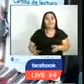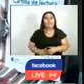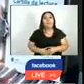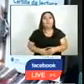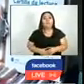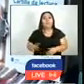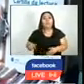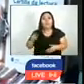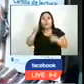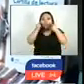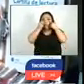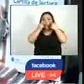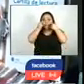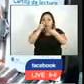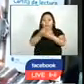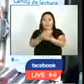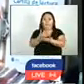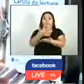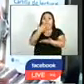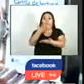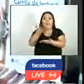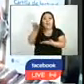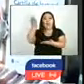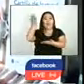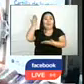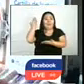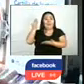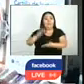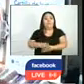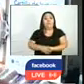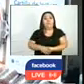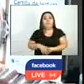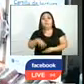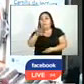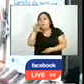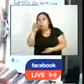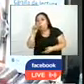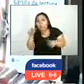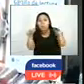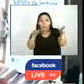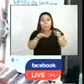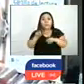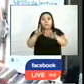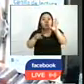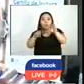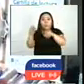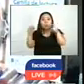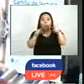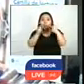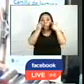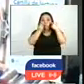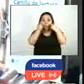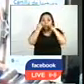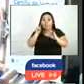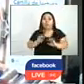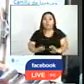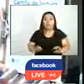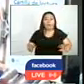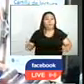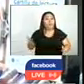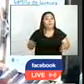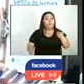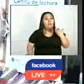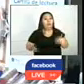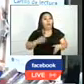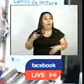la exposición a la luz azul daba estos daños de 50 o 60 años. Ahora estos niños se exponen a que